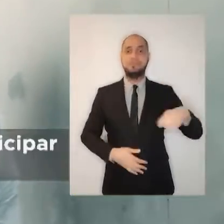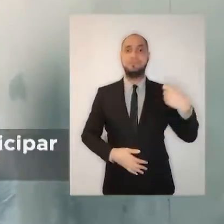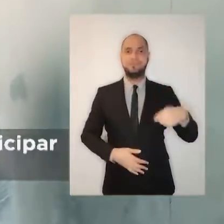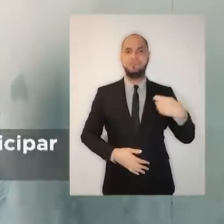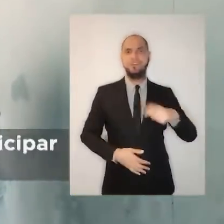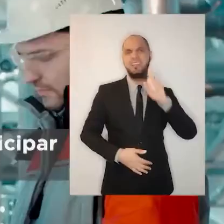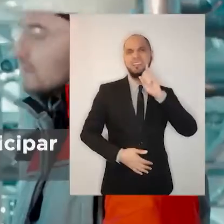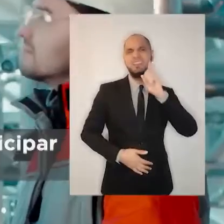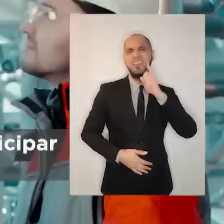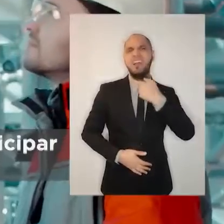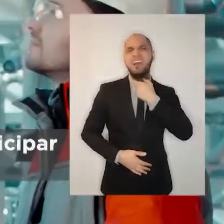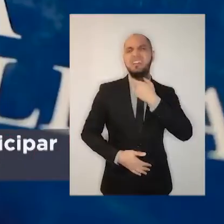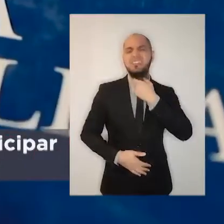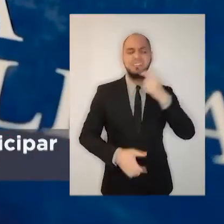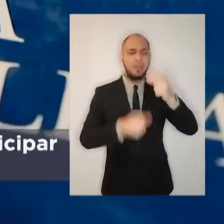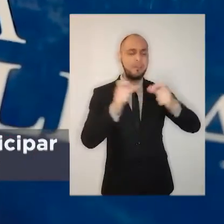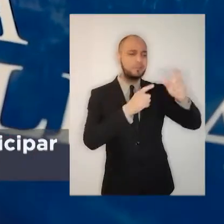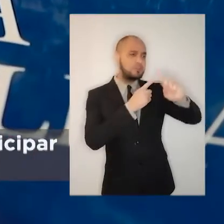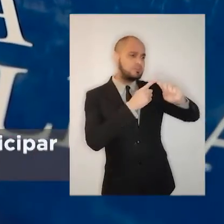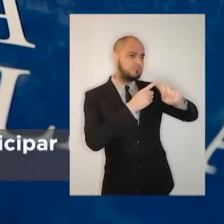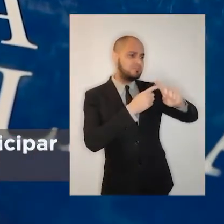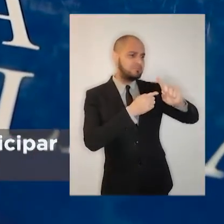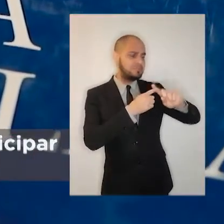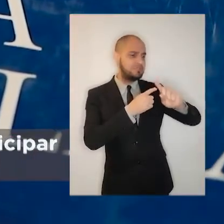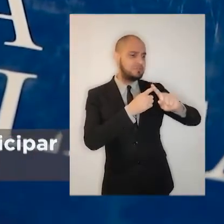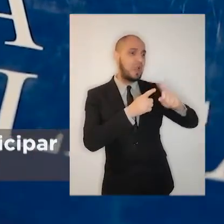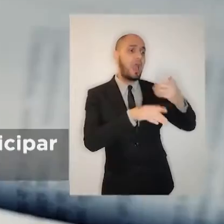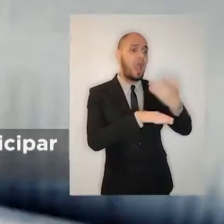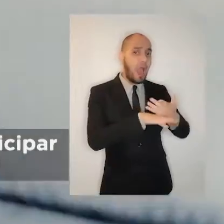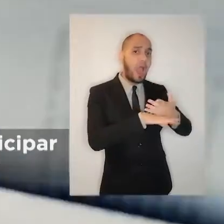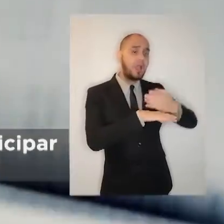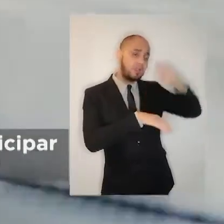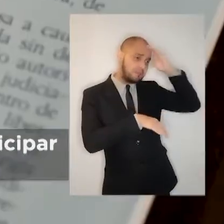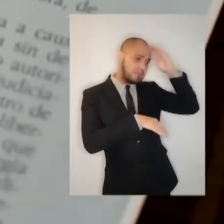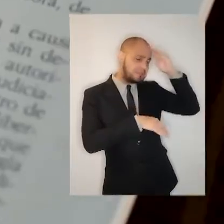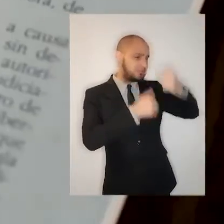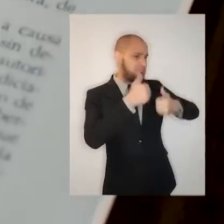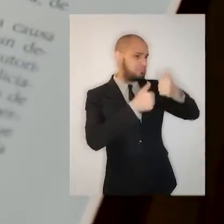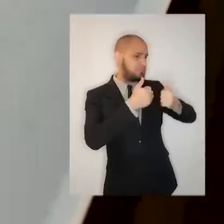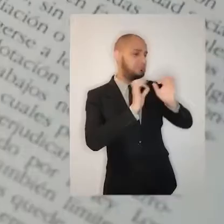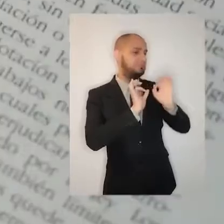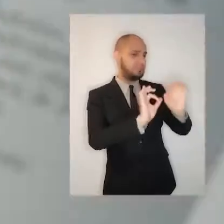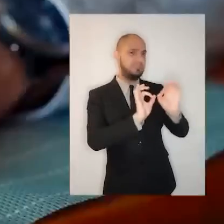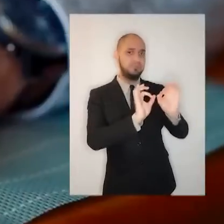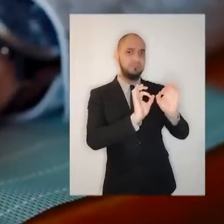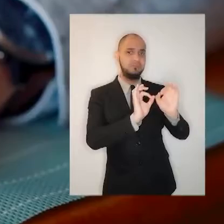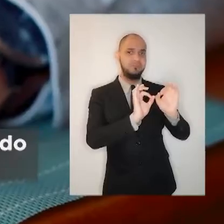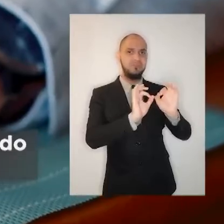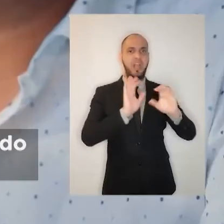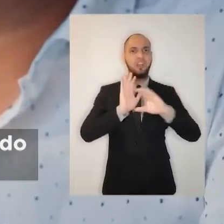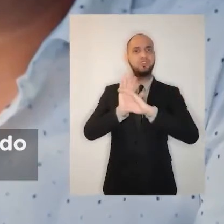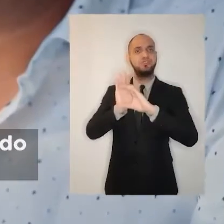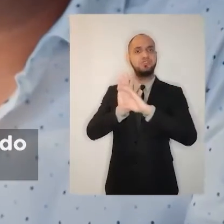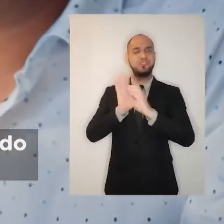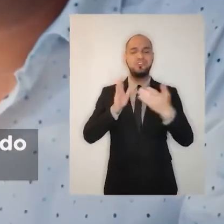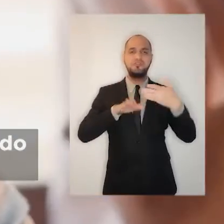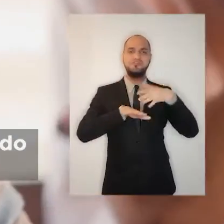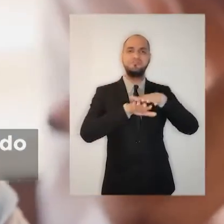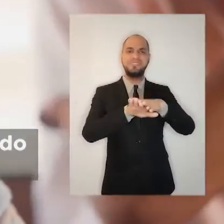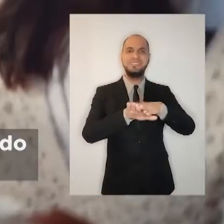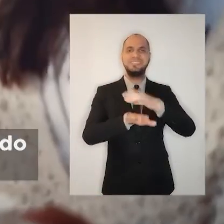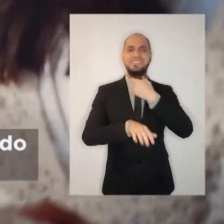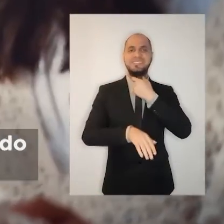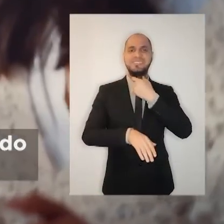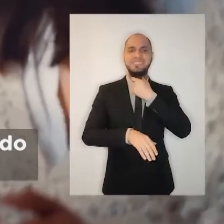¿quién garantiza que las personas que lleguen a participar tengan la experiencia y preparación necesaria? La constitución mixta al menos garantiza